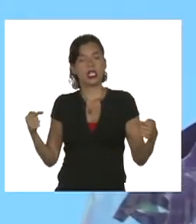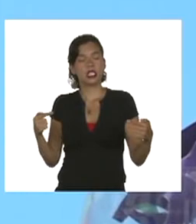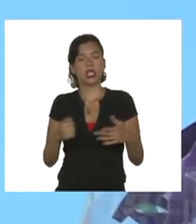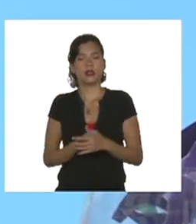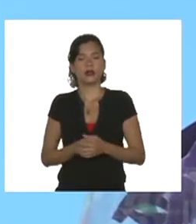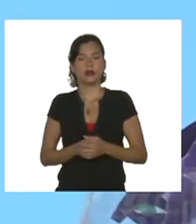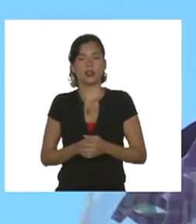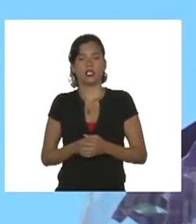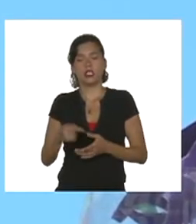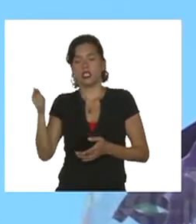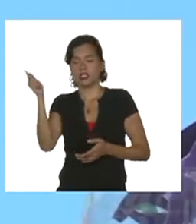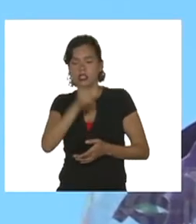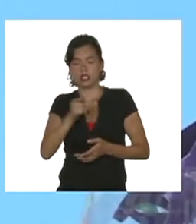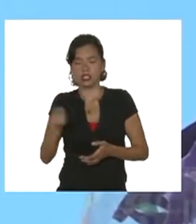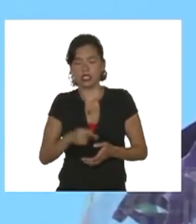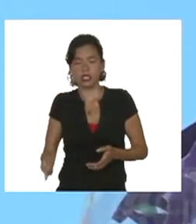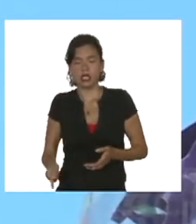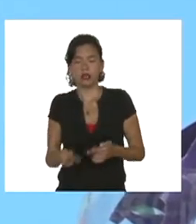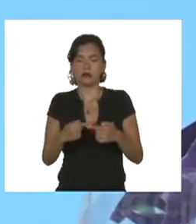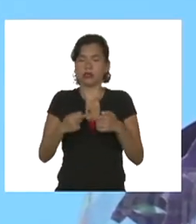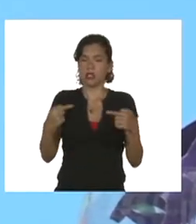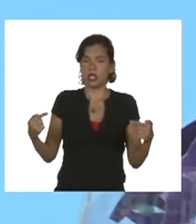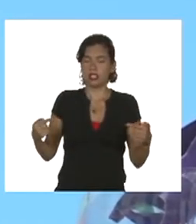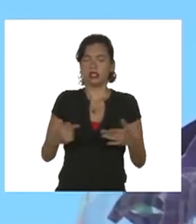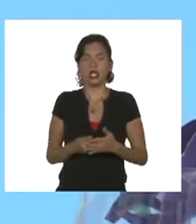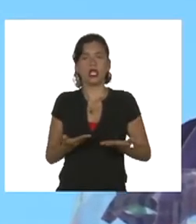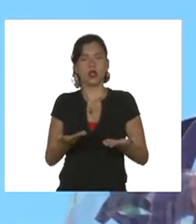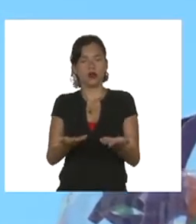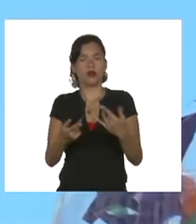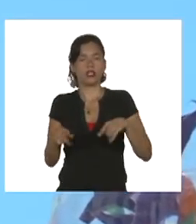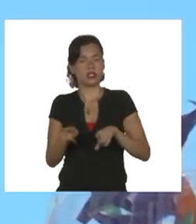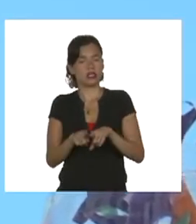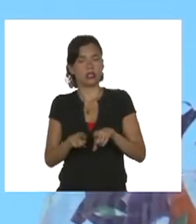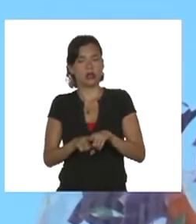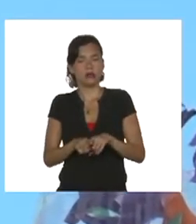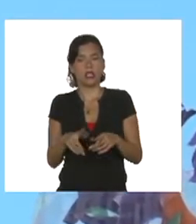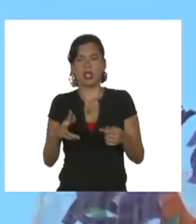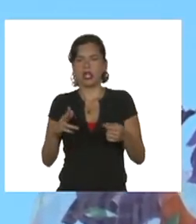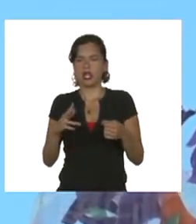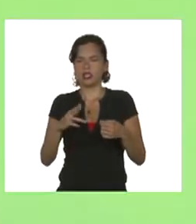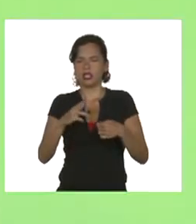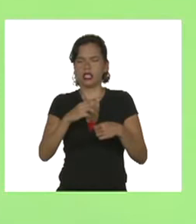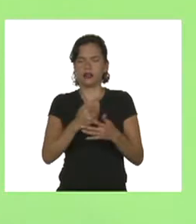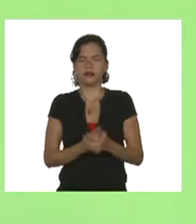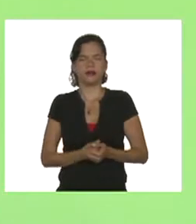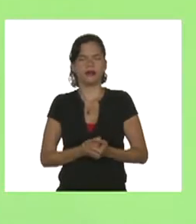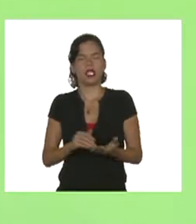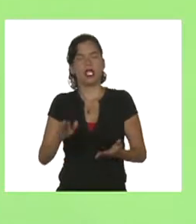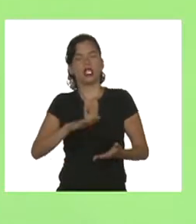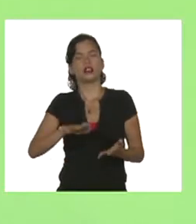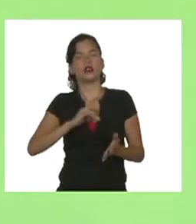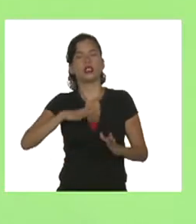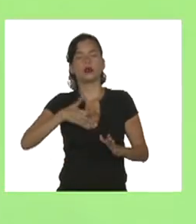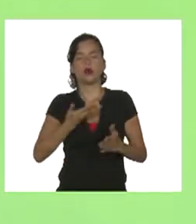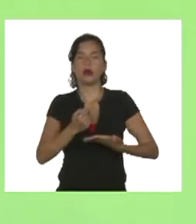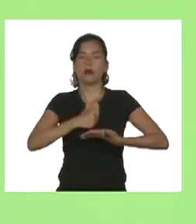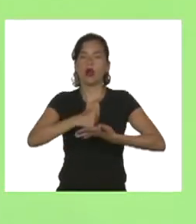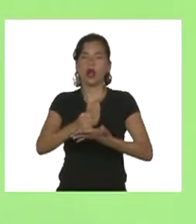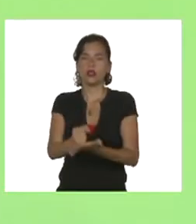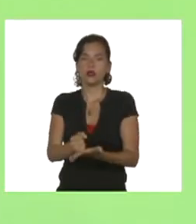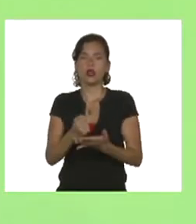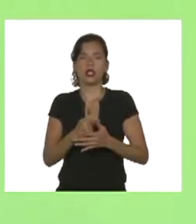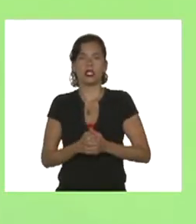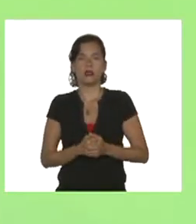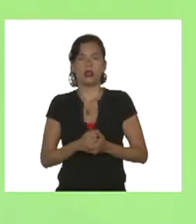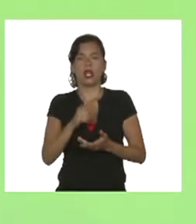de zigzag, recta, y ofrecer también la tijera, a donde podamos ayudarles